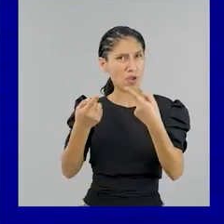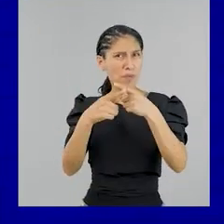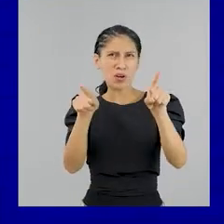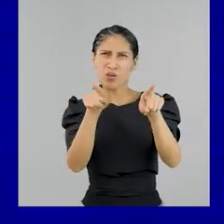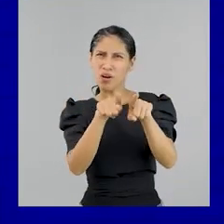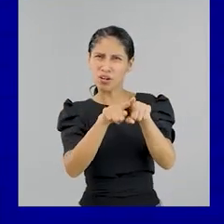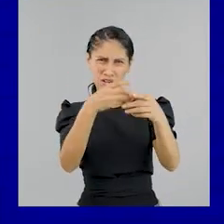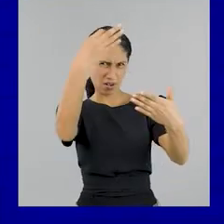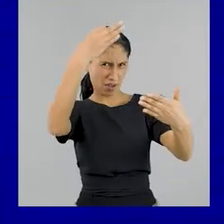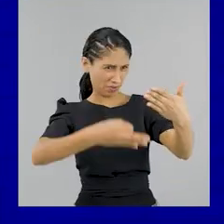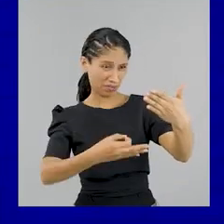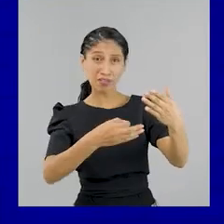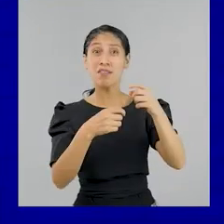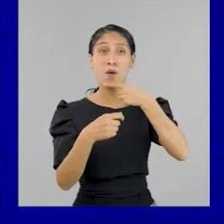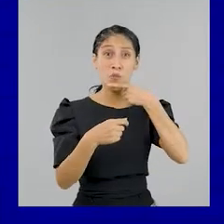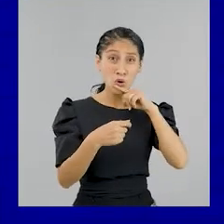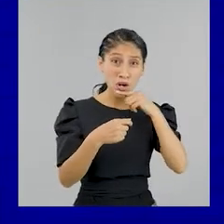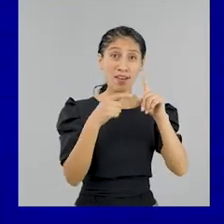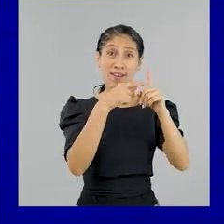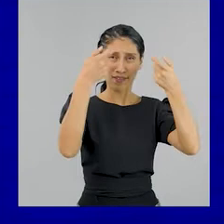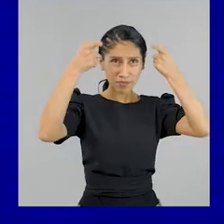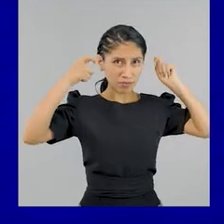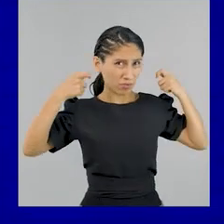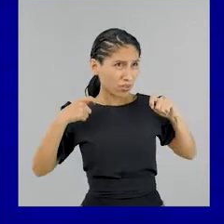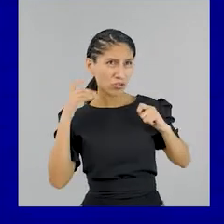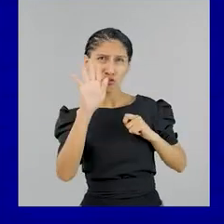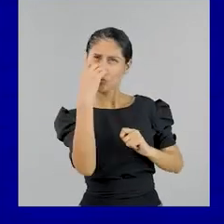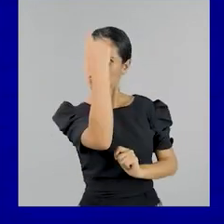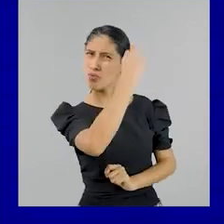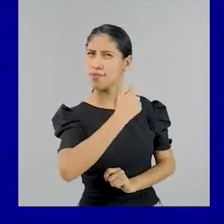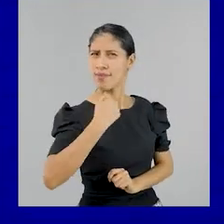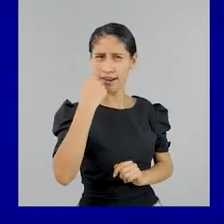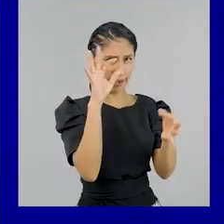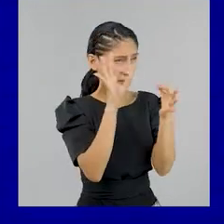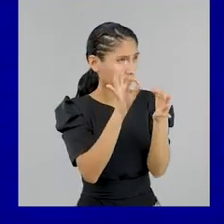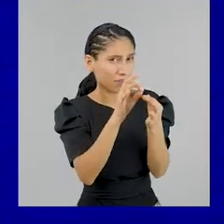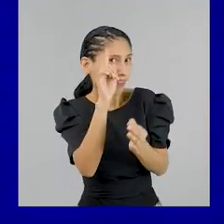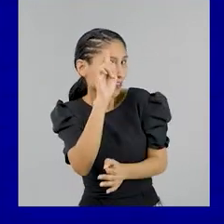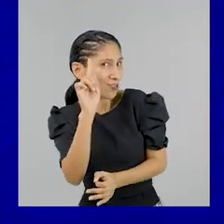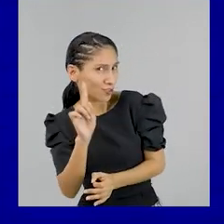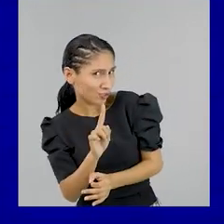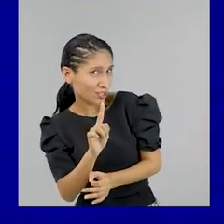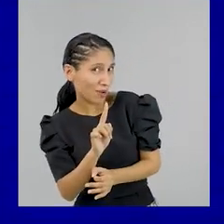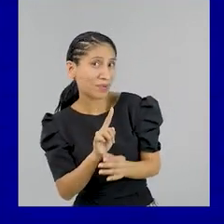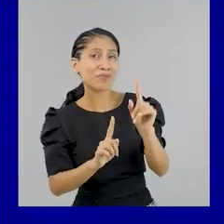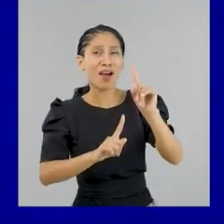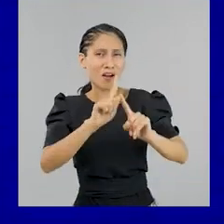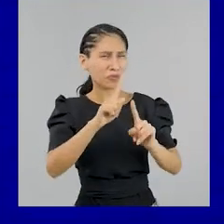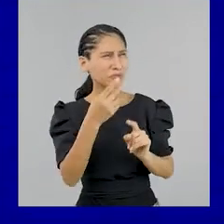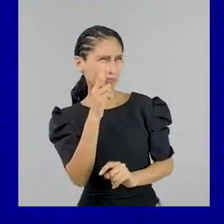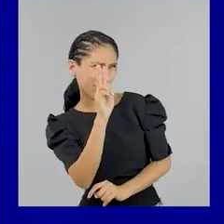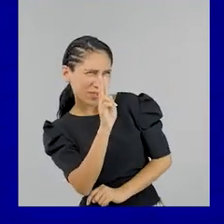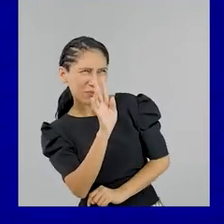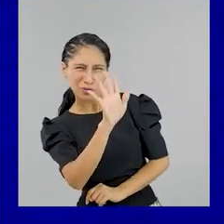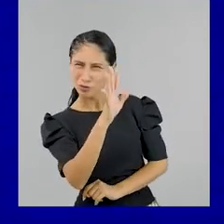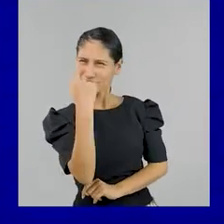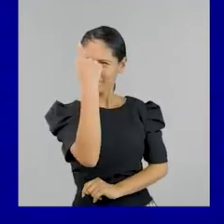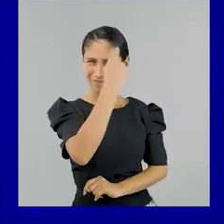no sabemos exactamente cómo era. Hay descripciones, pero no hay retratos de la época. Y si los